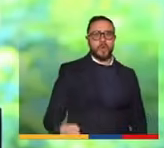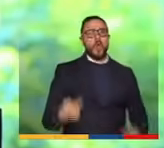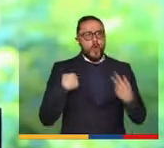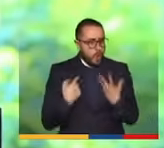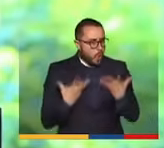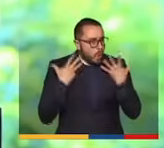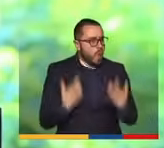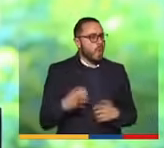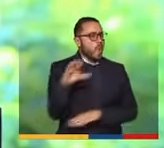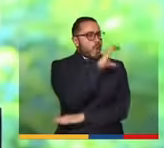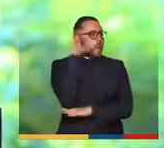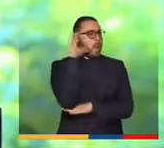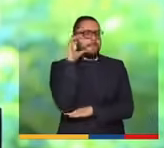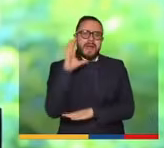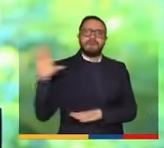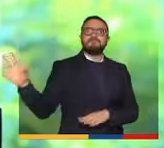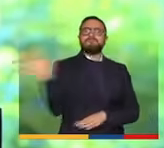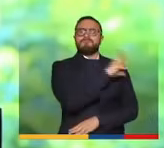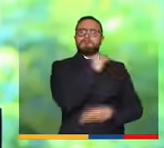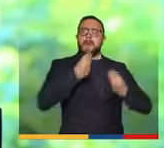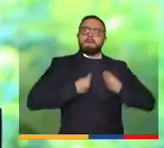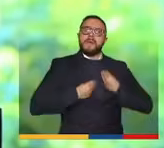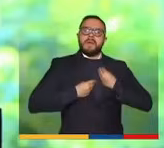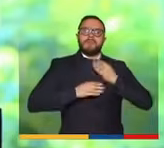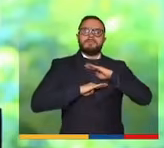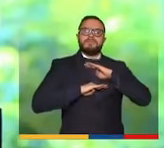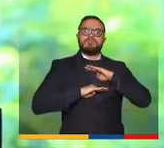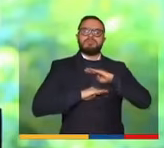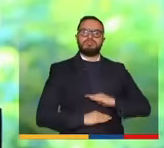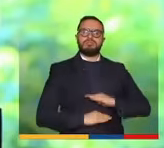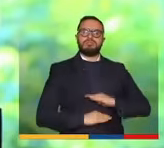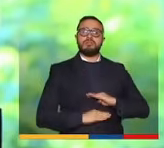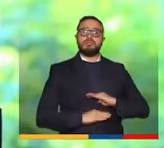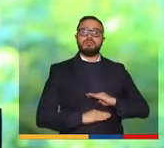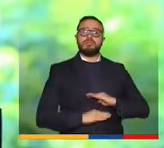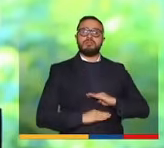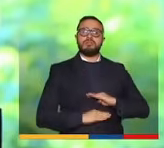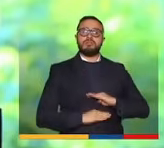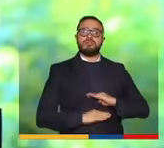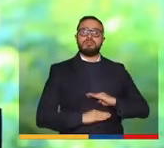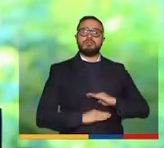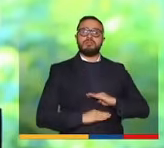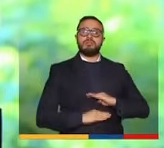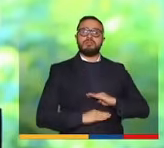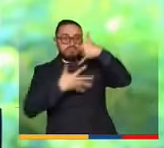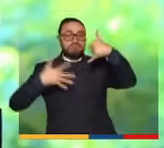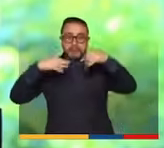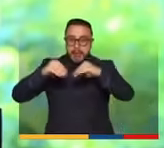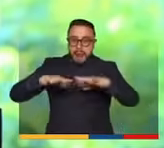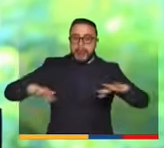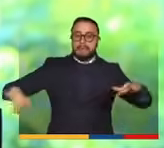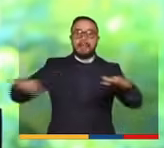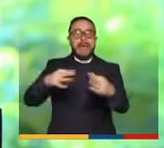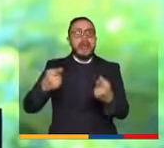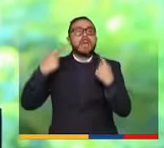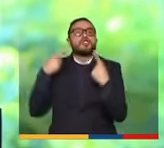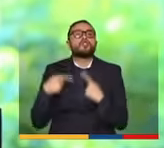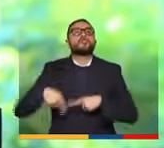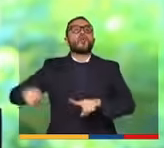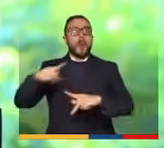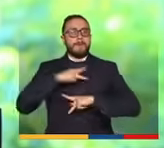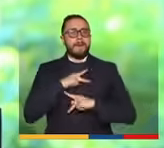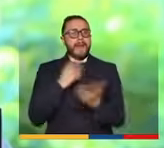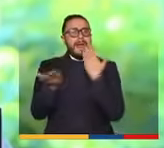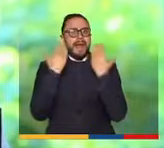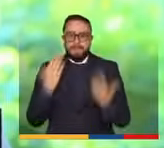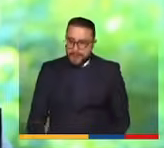paz y quiero que en Colombia la tierra esté en manos del campesinado. Y quiero que